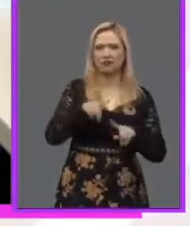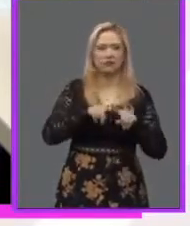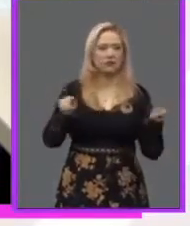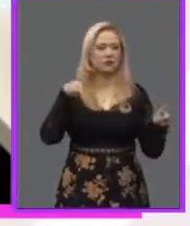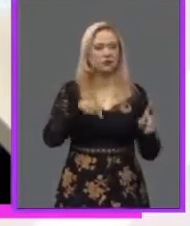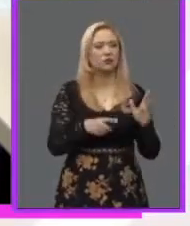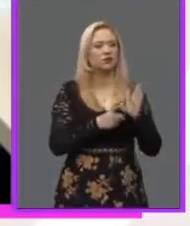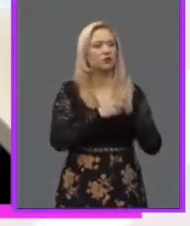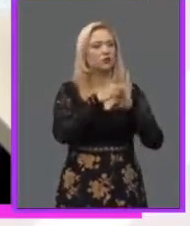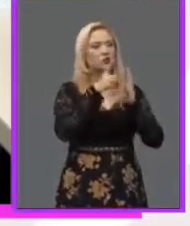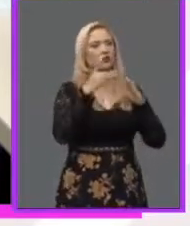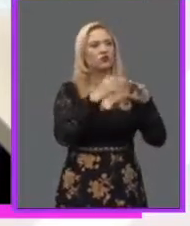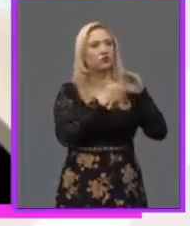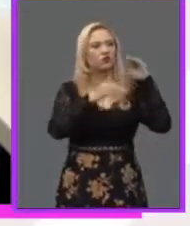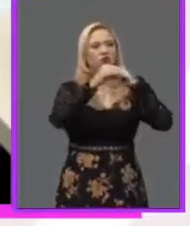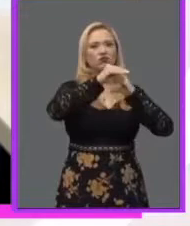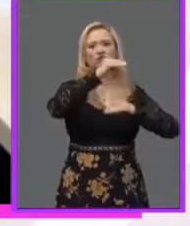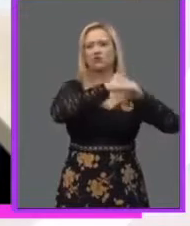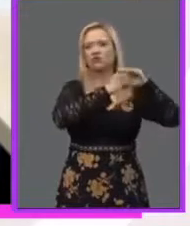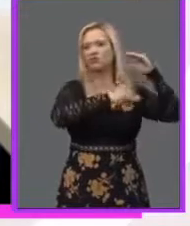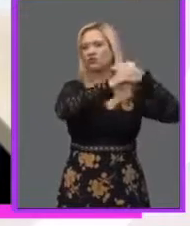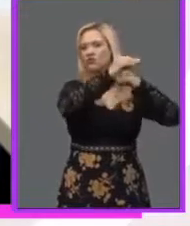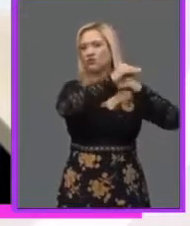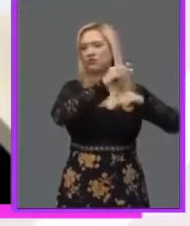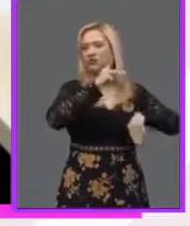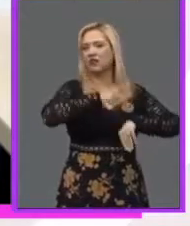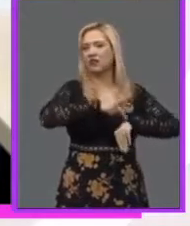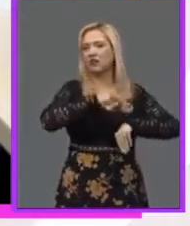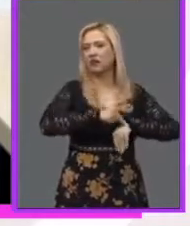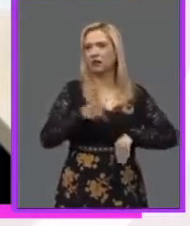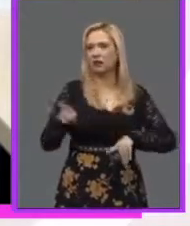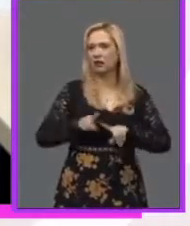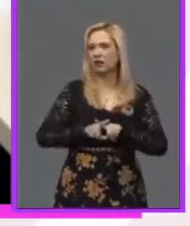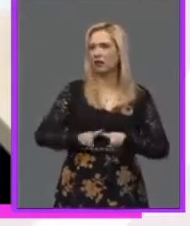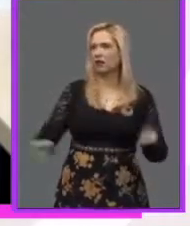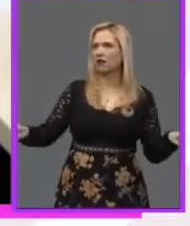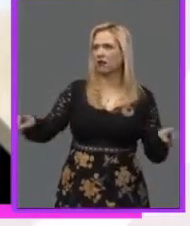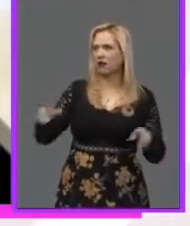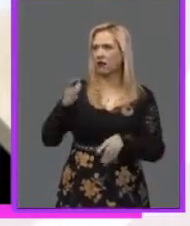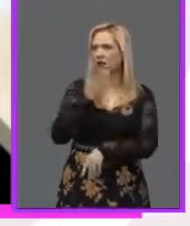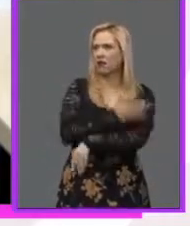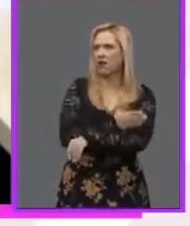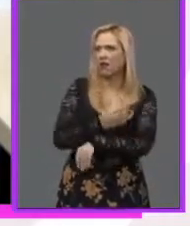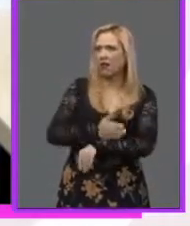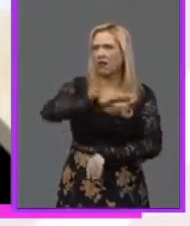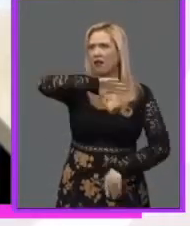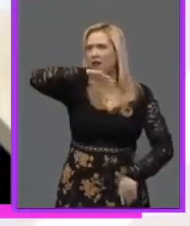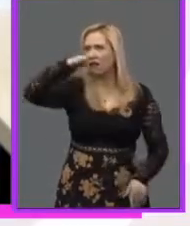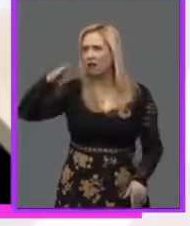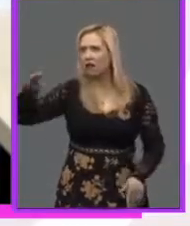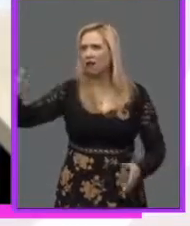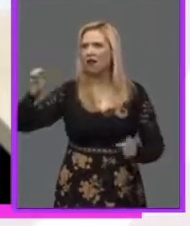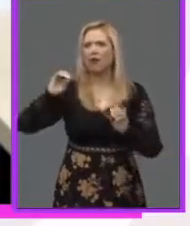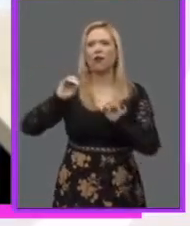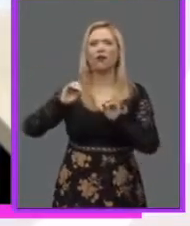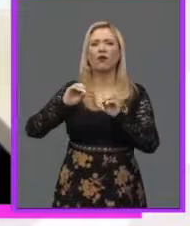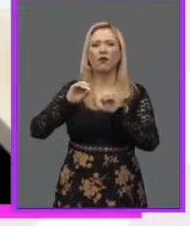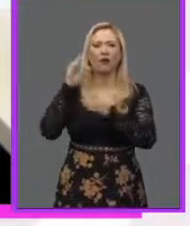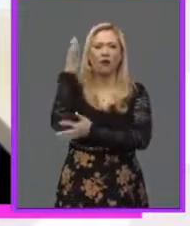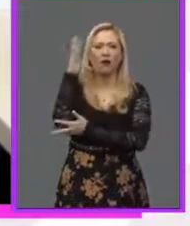a la occidental, ¿no? Tendemos a pensar que la vivienda ideal es la vivienda occidental, es un